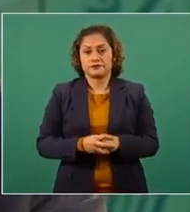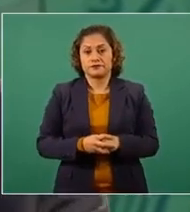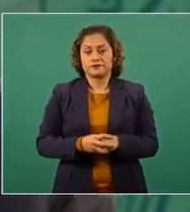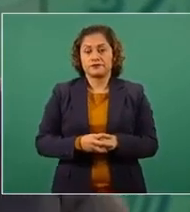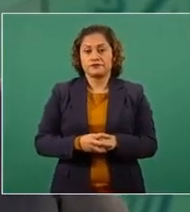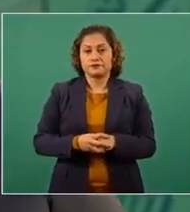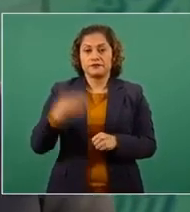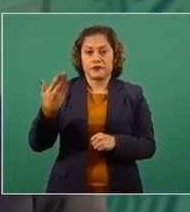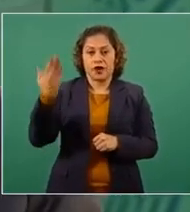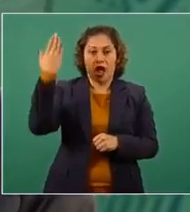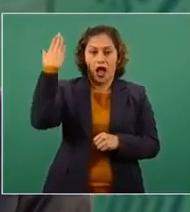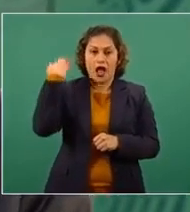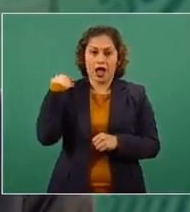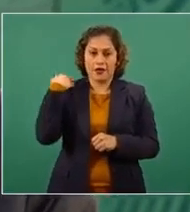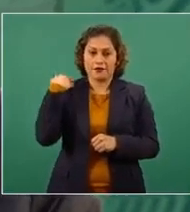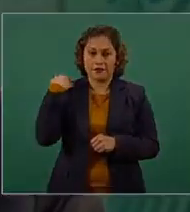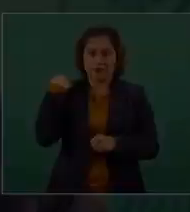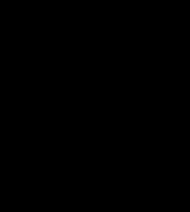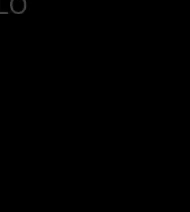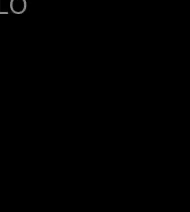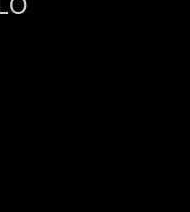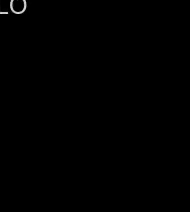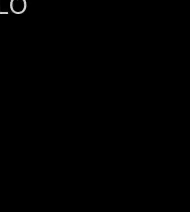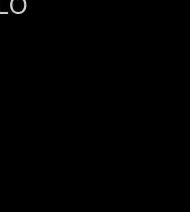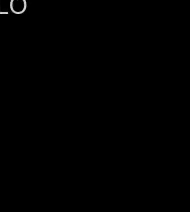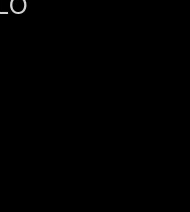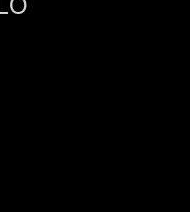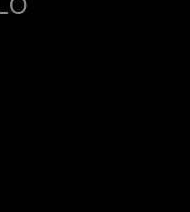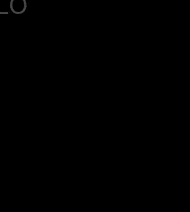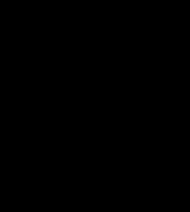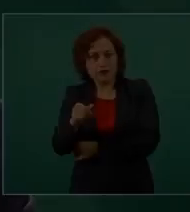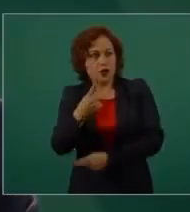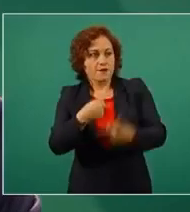buscaba y propició la llamada reforma energética.